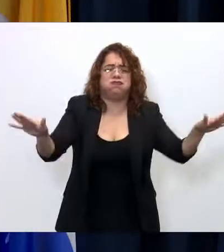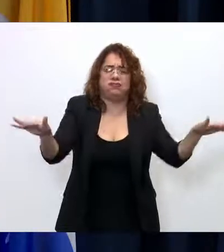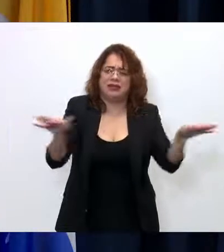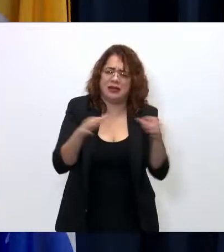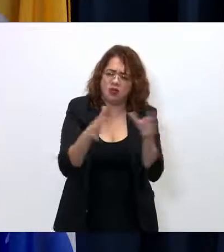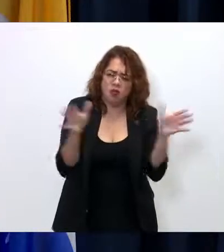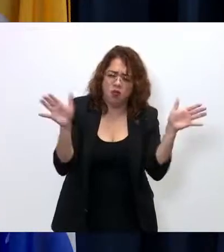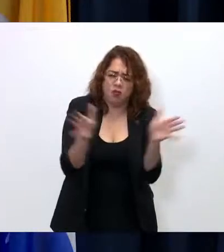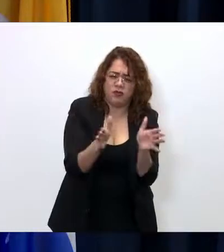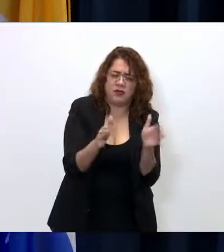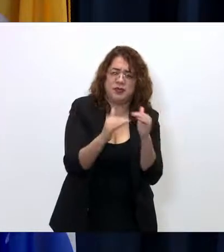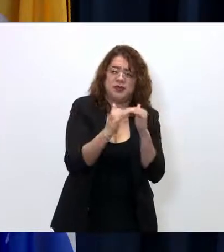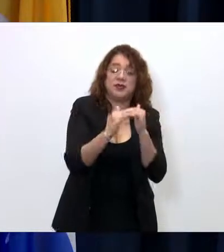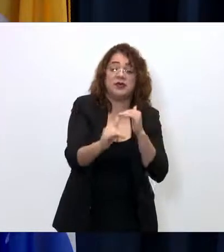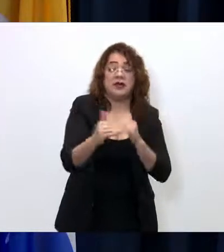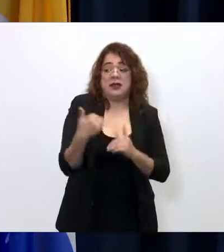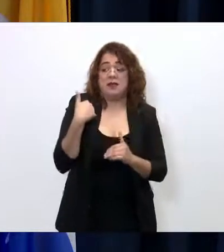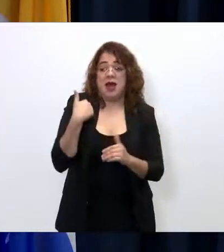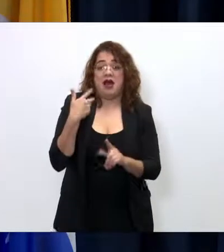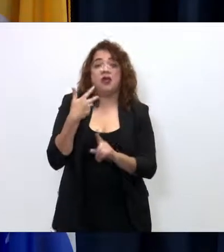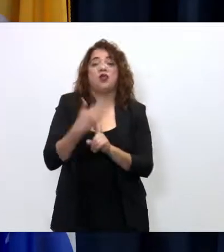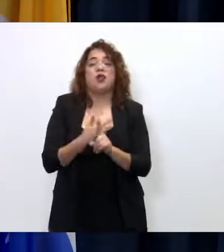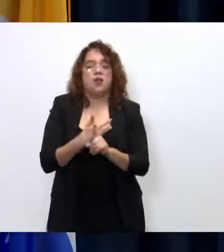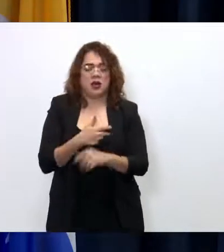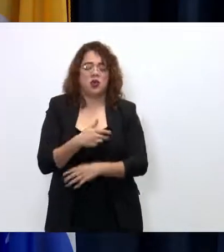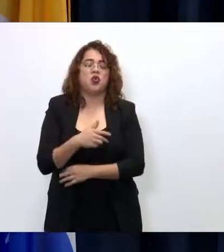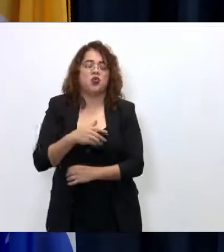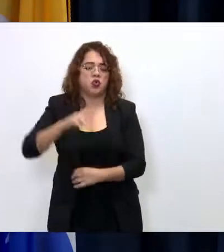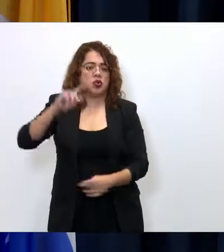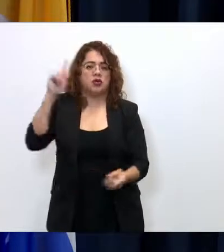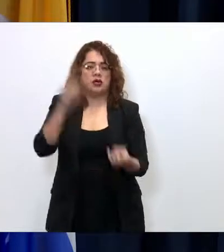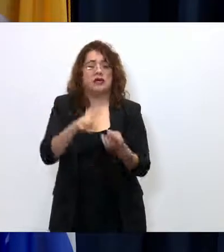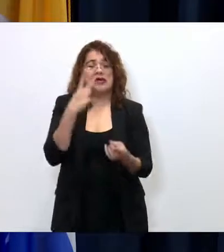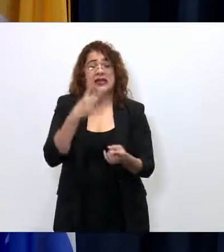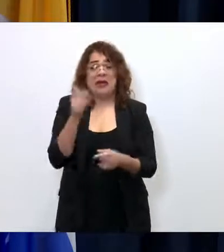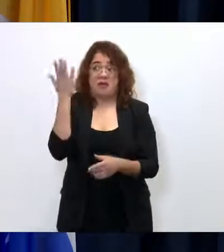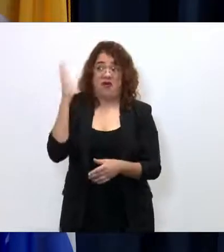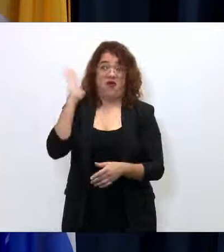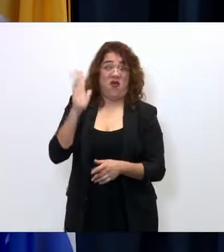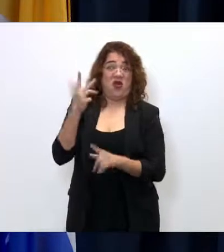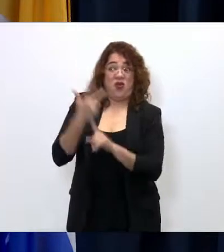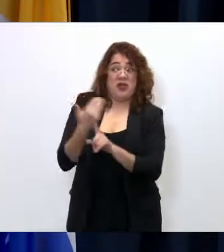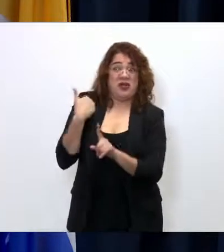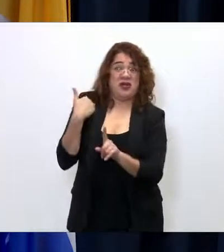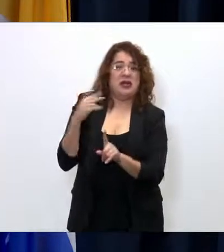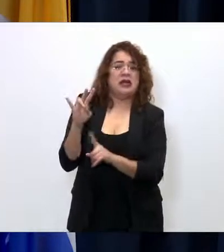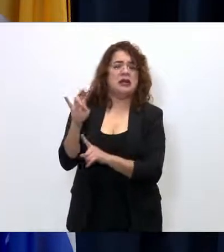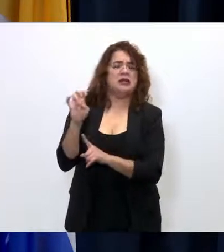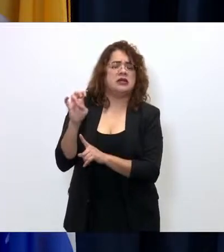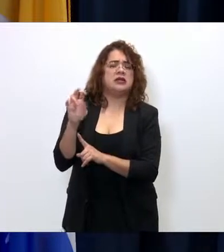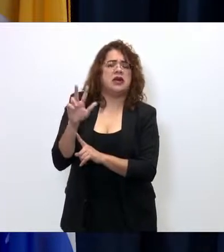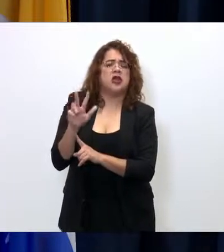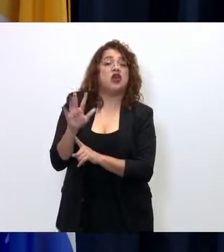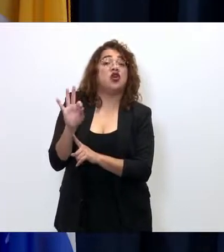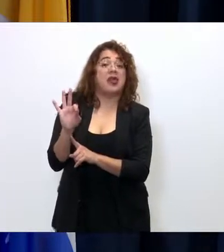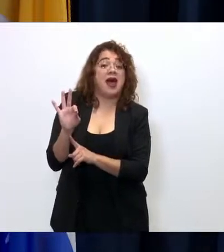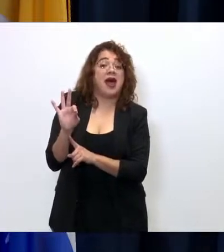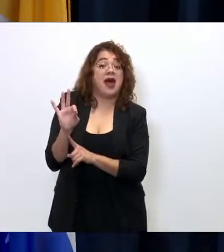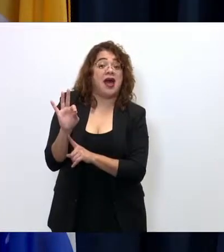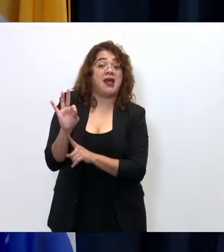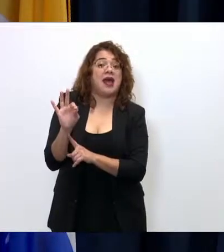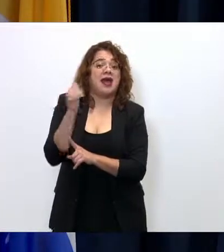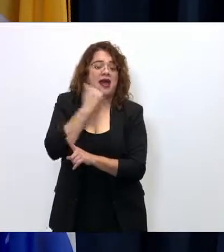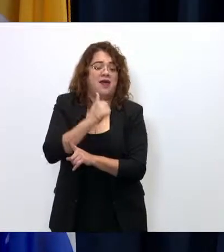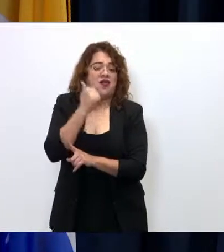en el punto alto de la pandemia, la tasa promedia diaria de casos era de 739 por